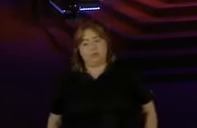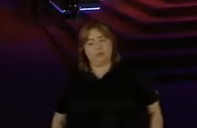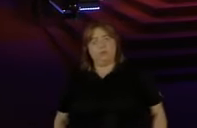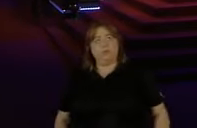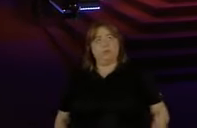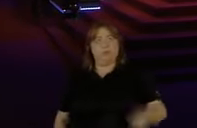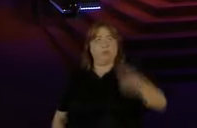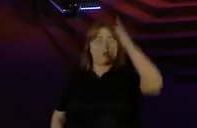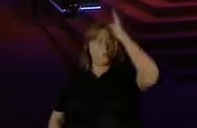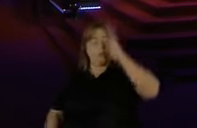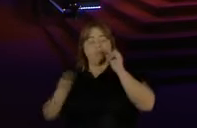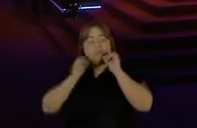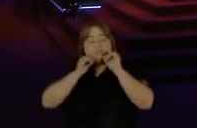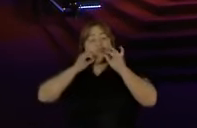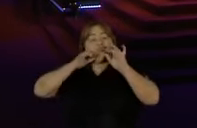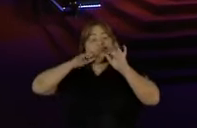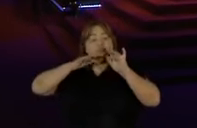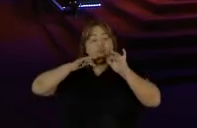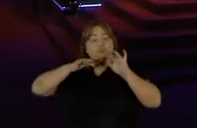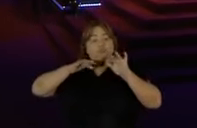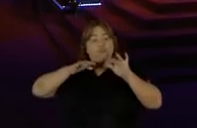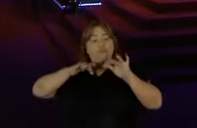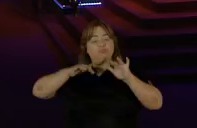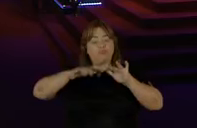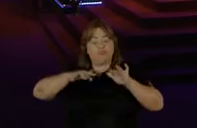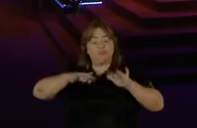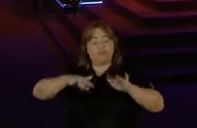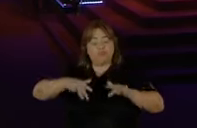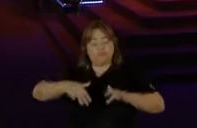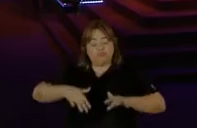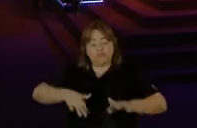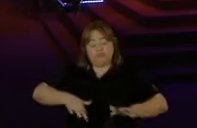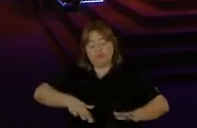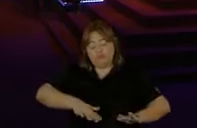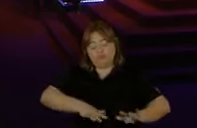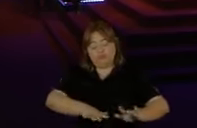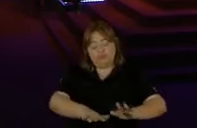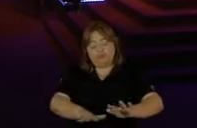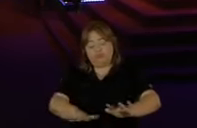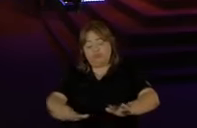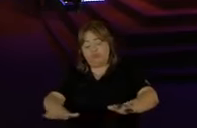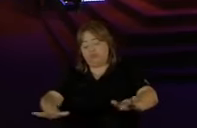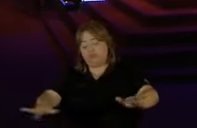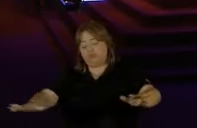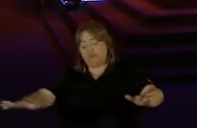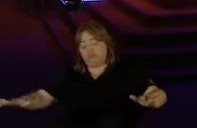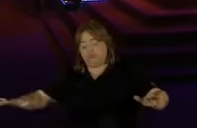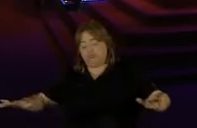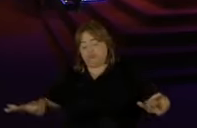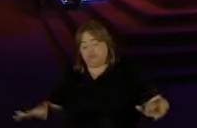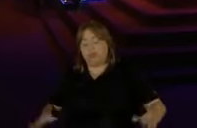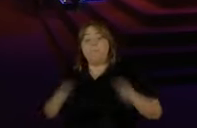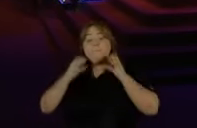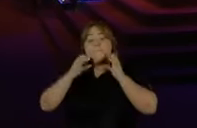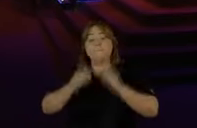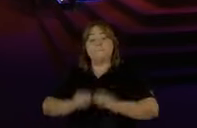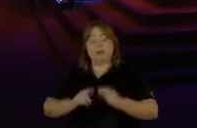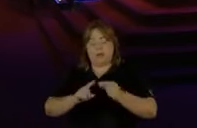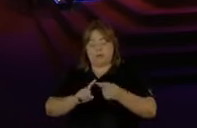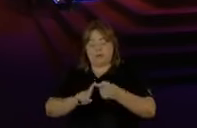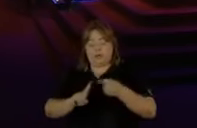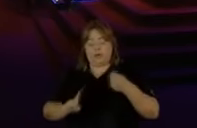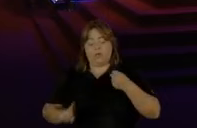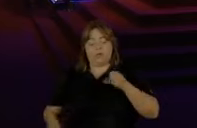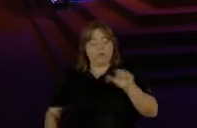Desciende sobre la barba del sacerdote, sumo sacerdote en aquel entonces. La barba de Aarón, dando a entender